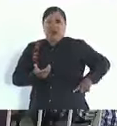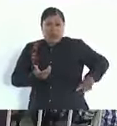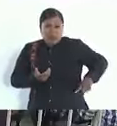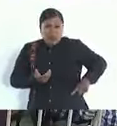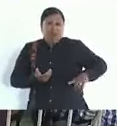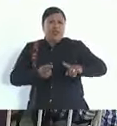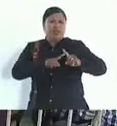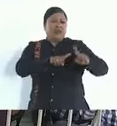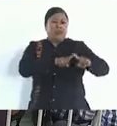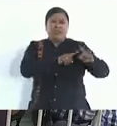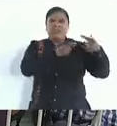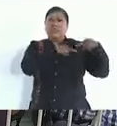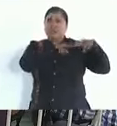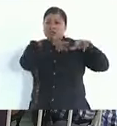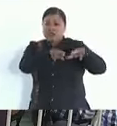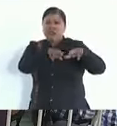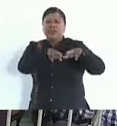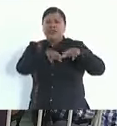representación del pueblo.